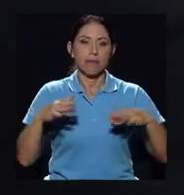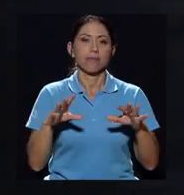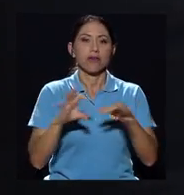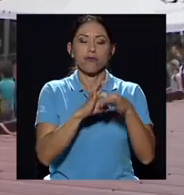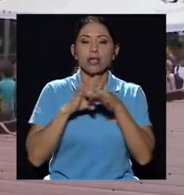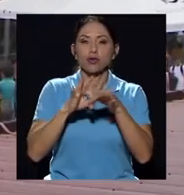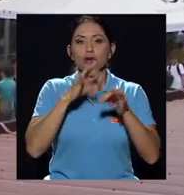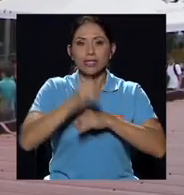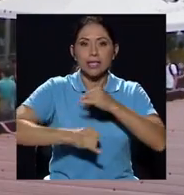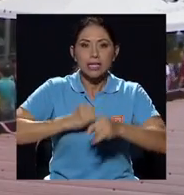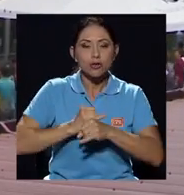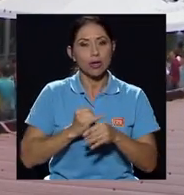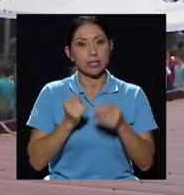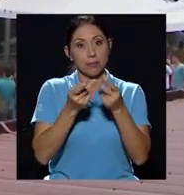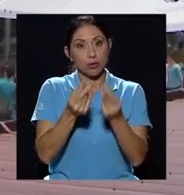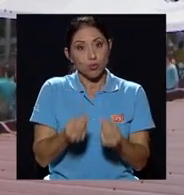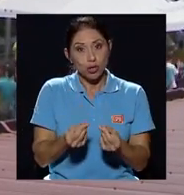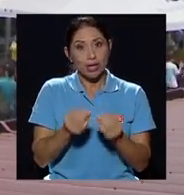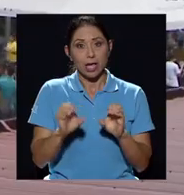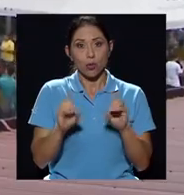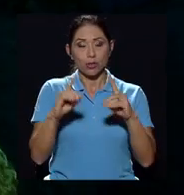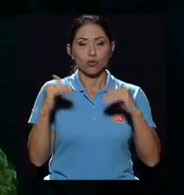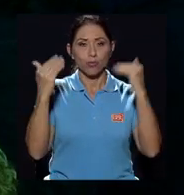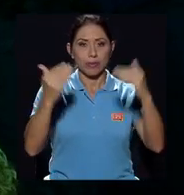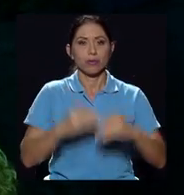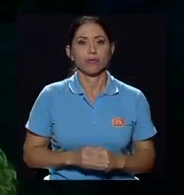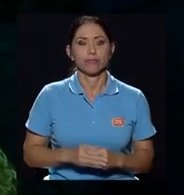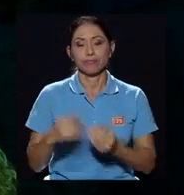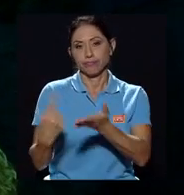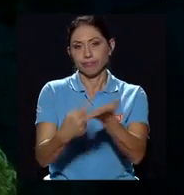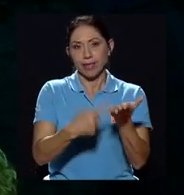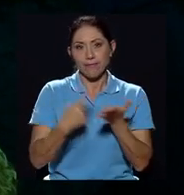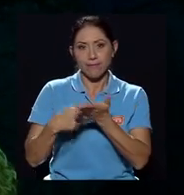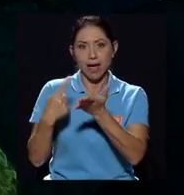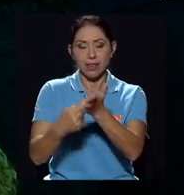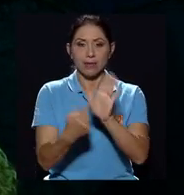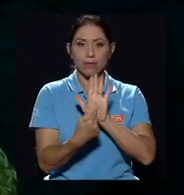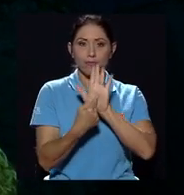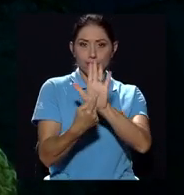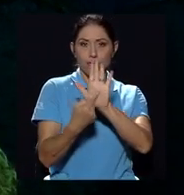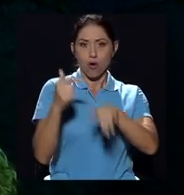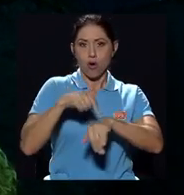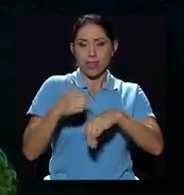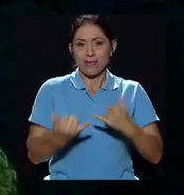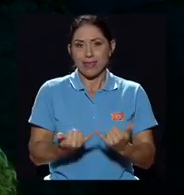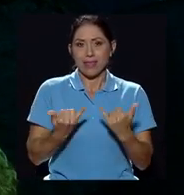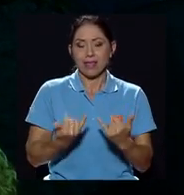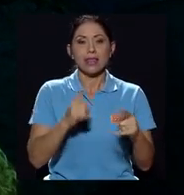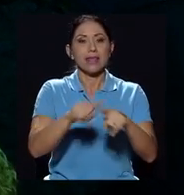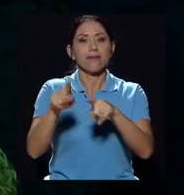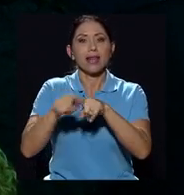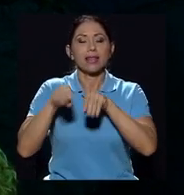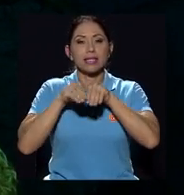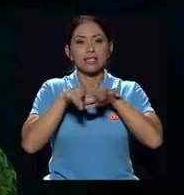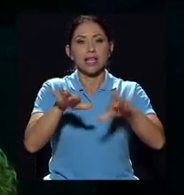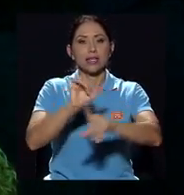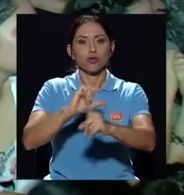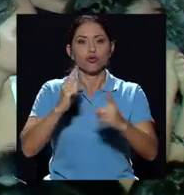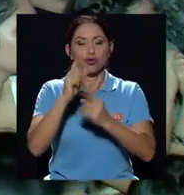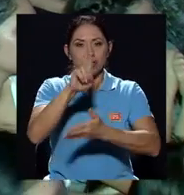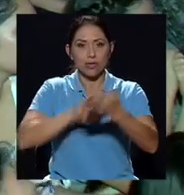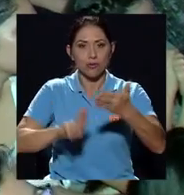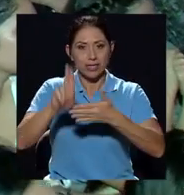internacionales, temas presupuestarios, temas de la educación superior. El debate fue transmitido en vivo por las diferentes redes sociales de la